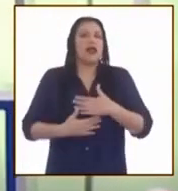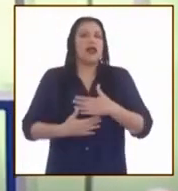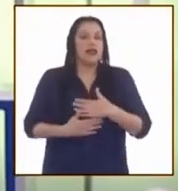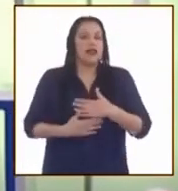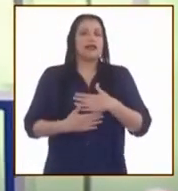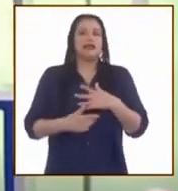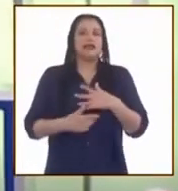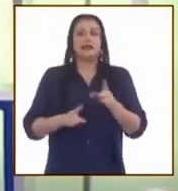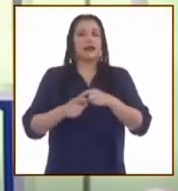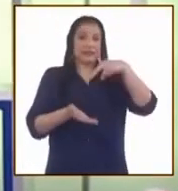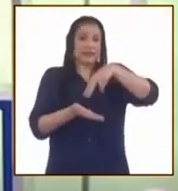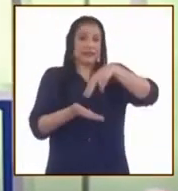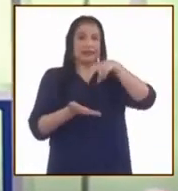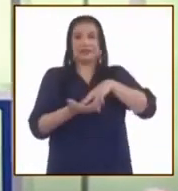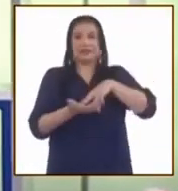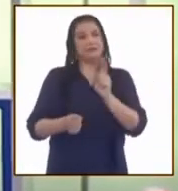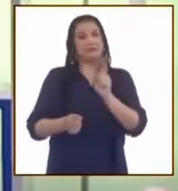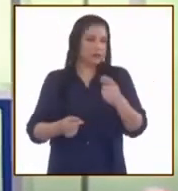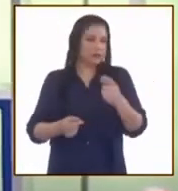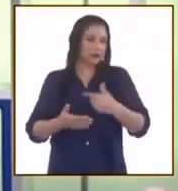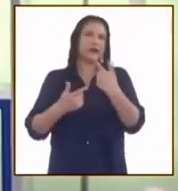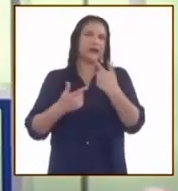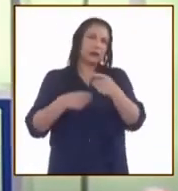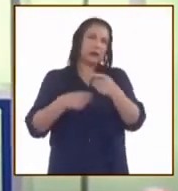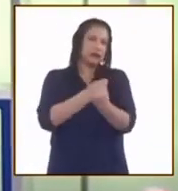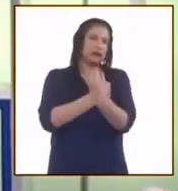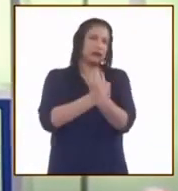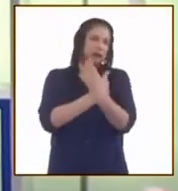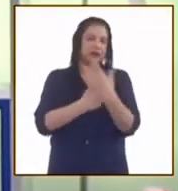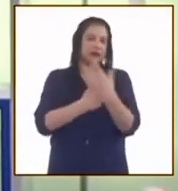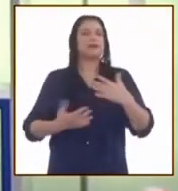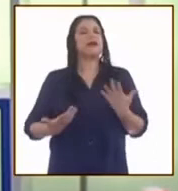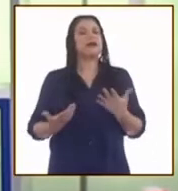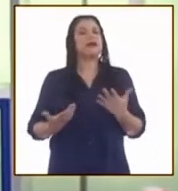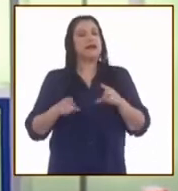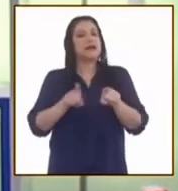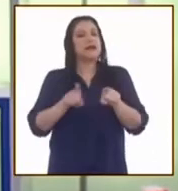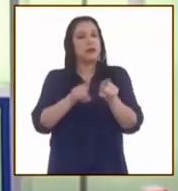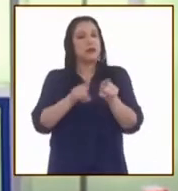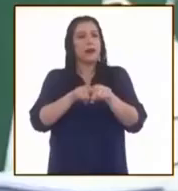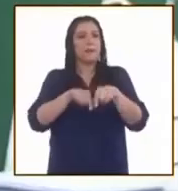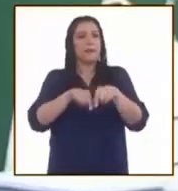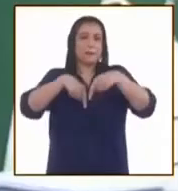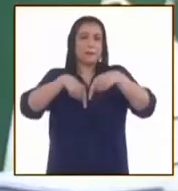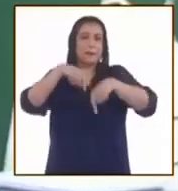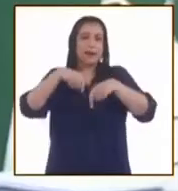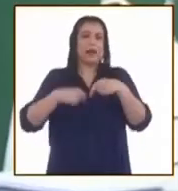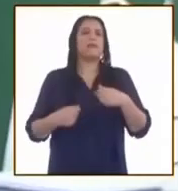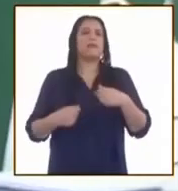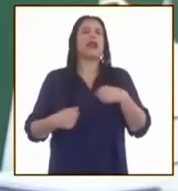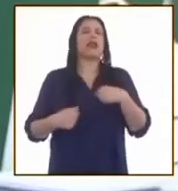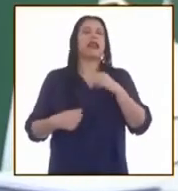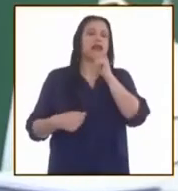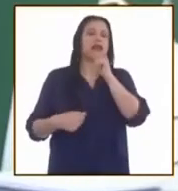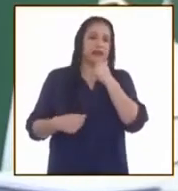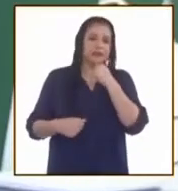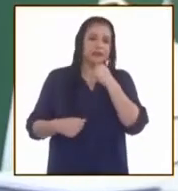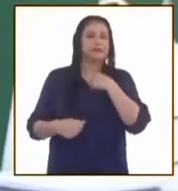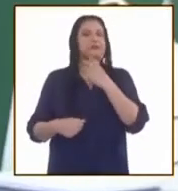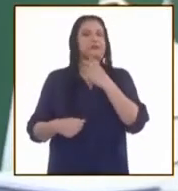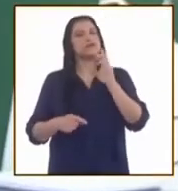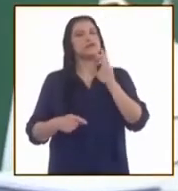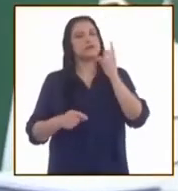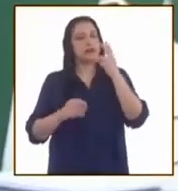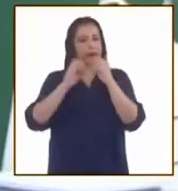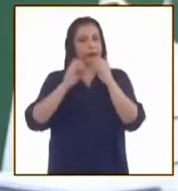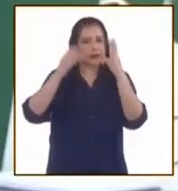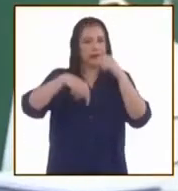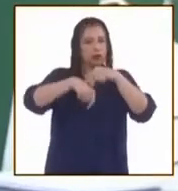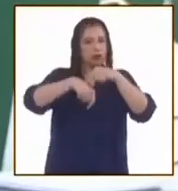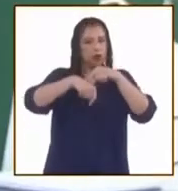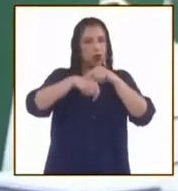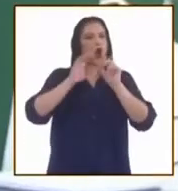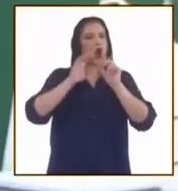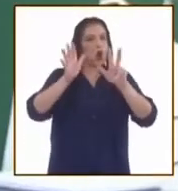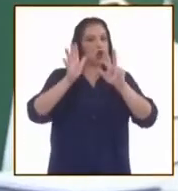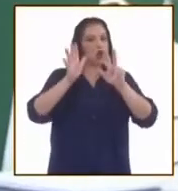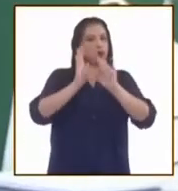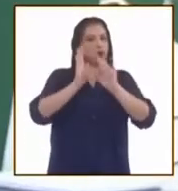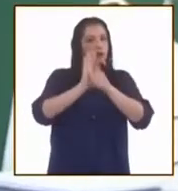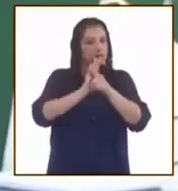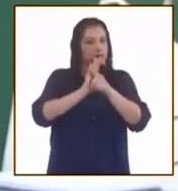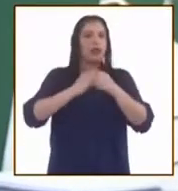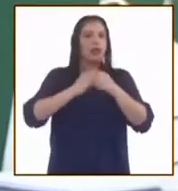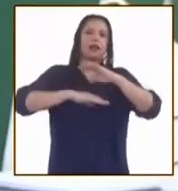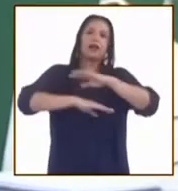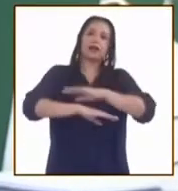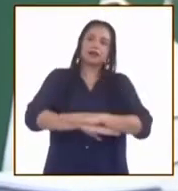y tampoco salté tanto como lo recomendó, pero igual me dolieron las piernas después. Yo el primer día hice 8 minutos y descansaba por